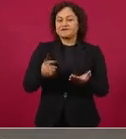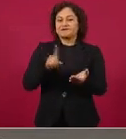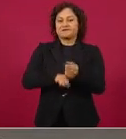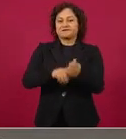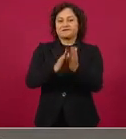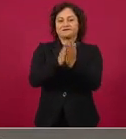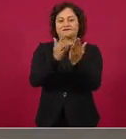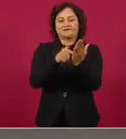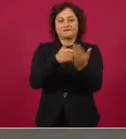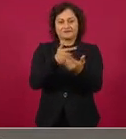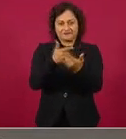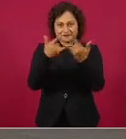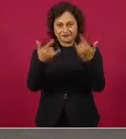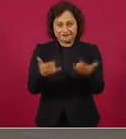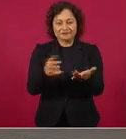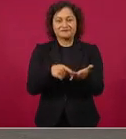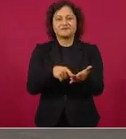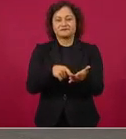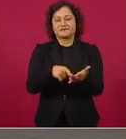lo mejor